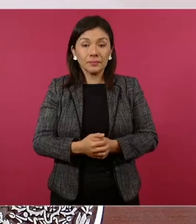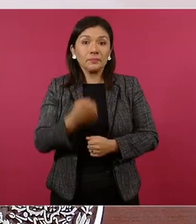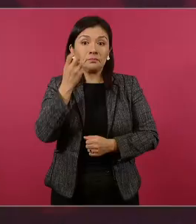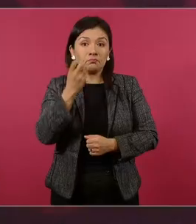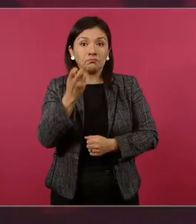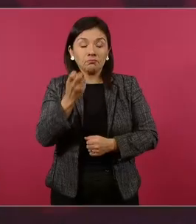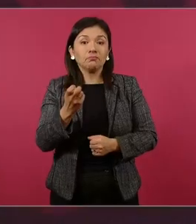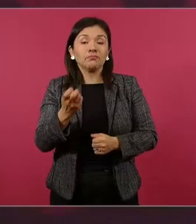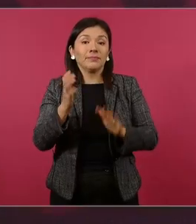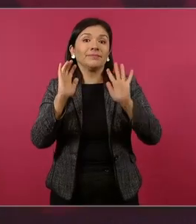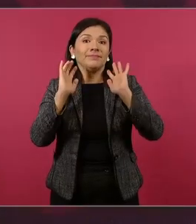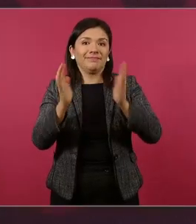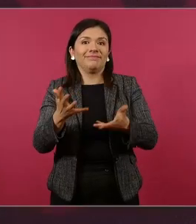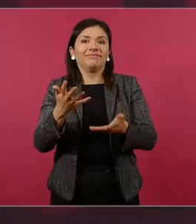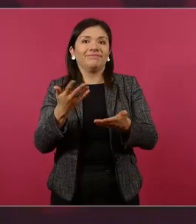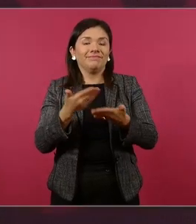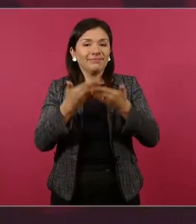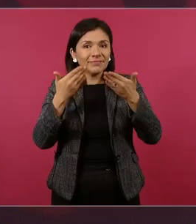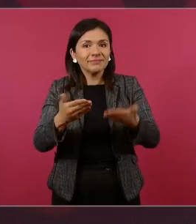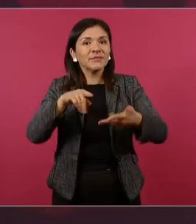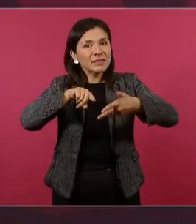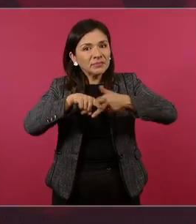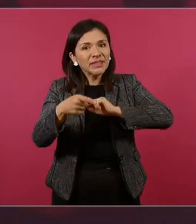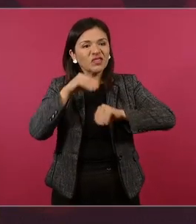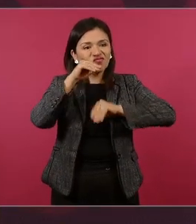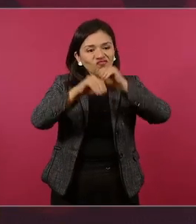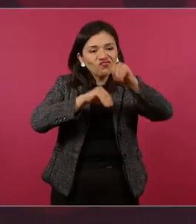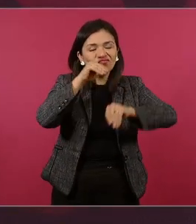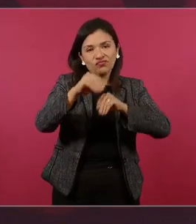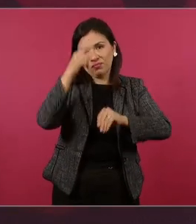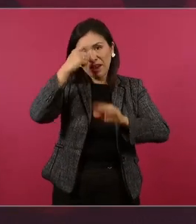está aplicando este método